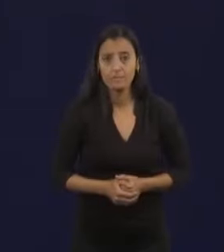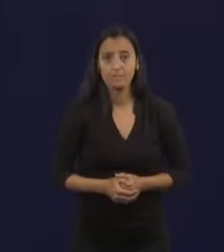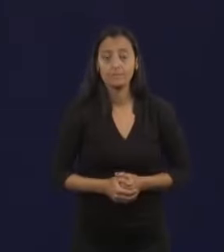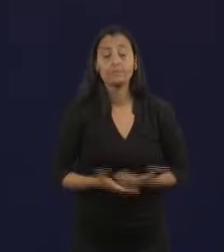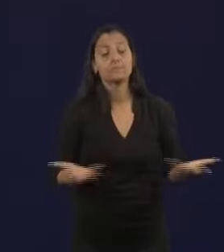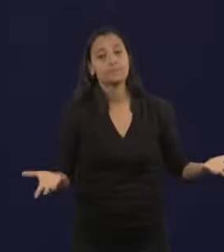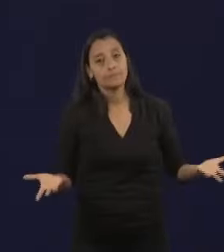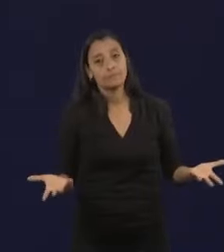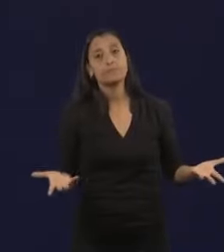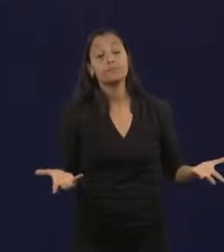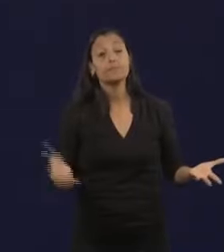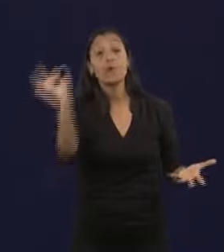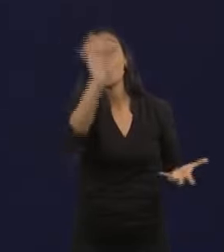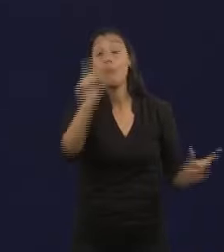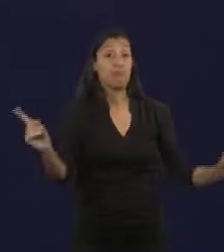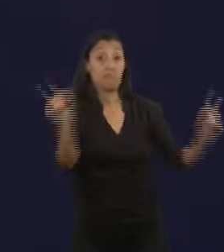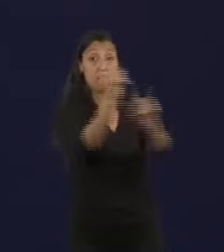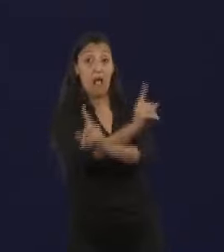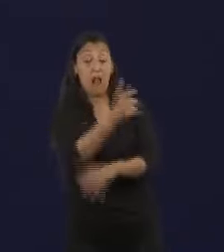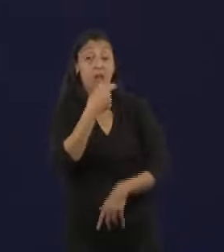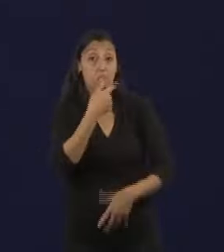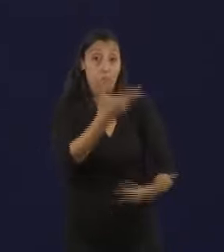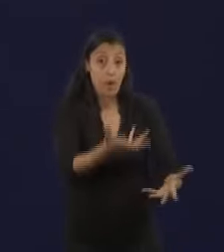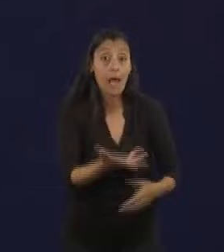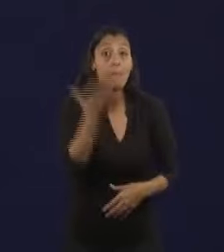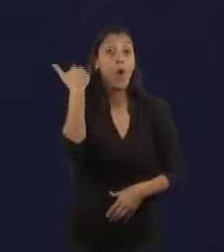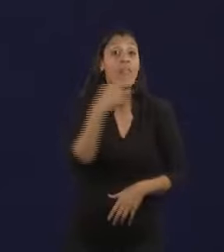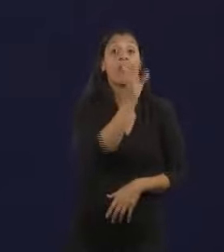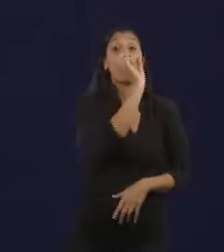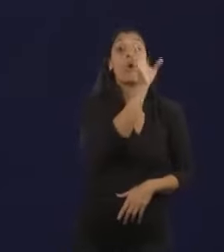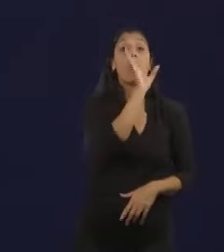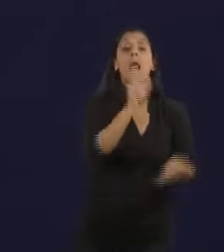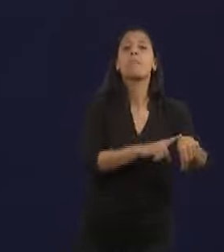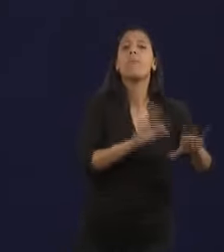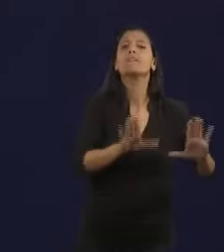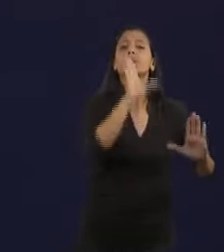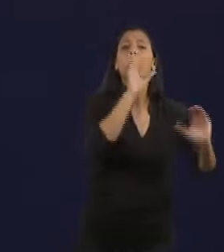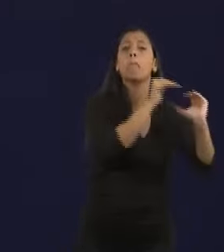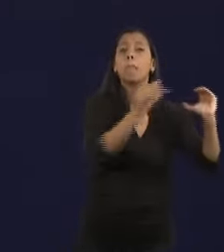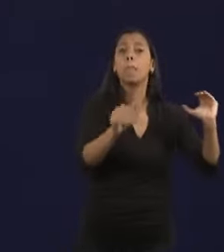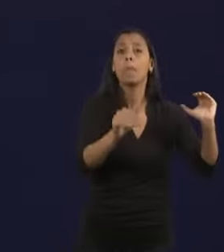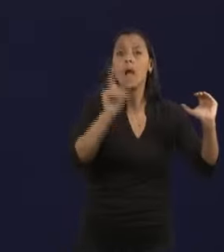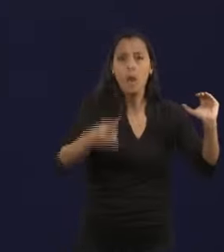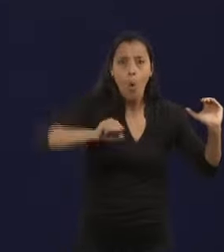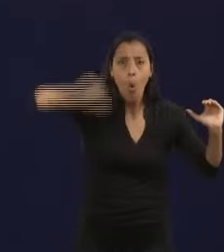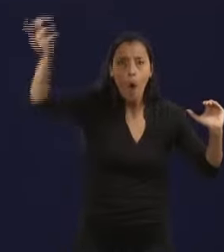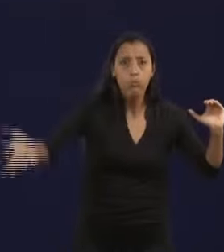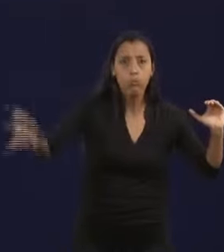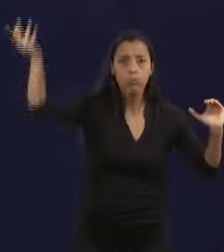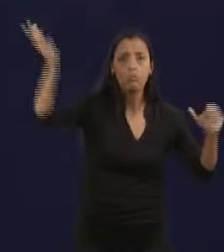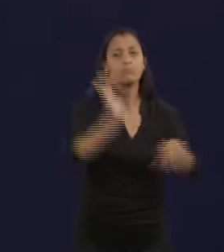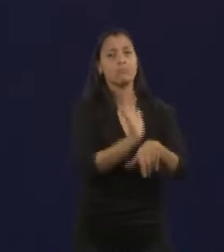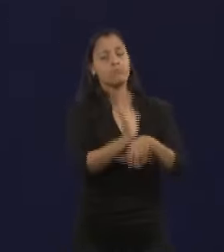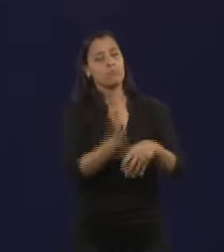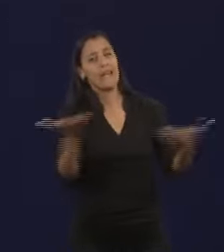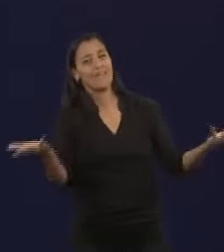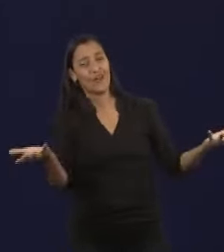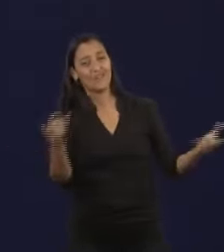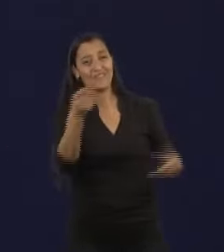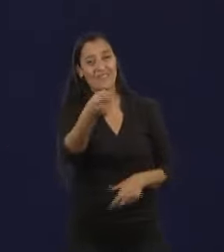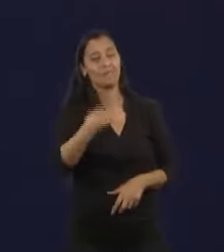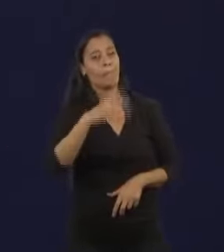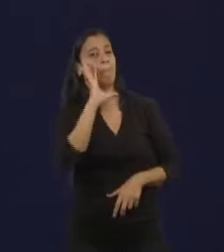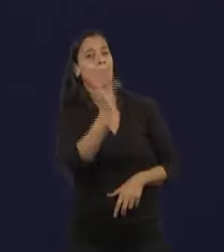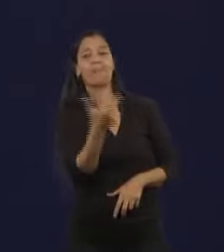en tal caso sería al revés digamos cuando no hubo movimiento en el había inflación por lo tanto efectivamente no hay una una